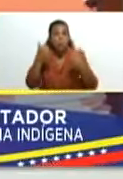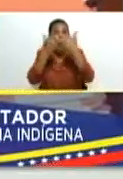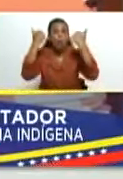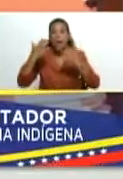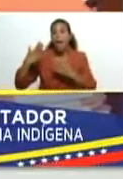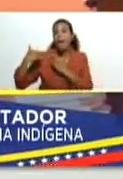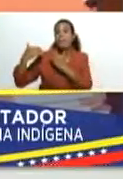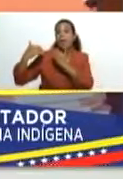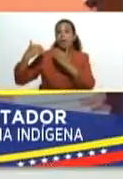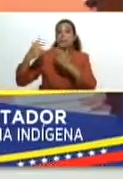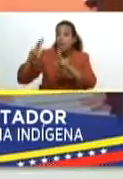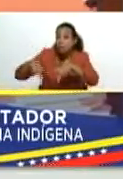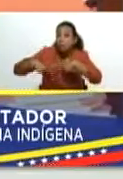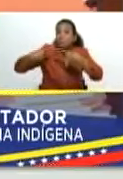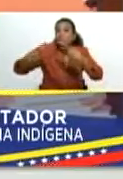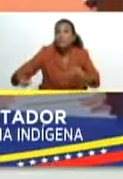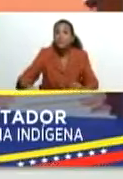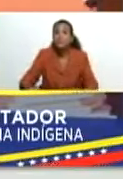esperanza renovada.